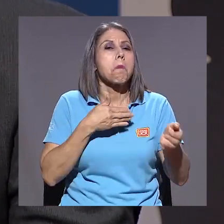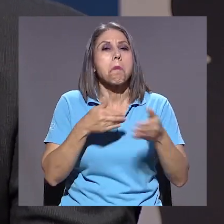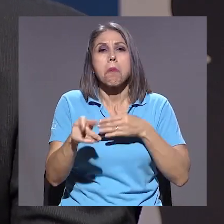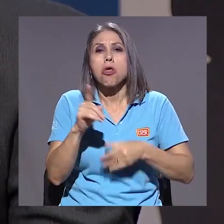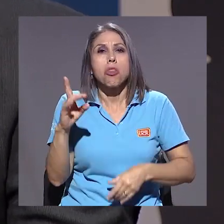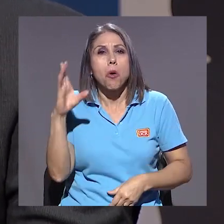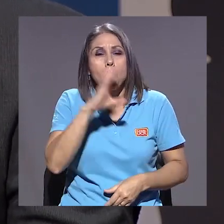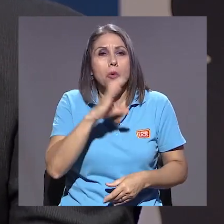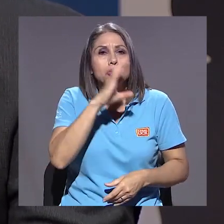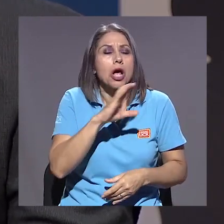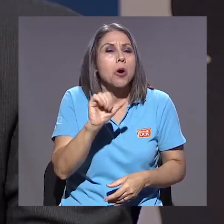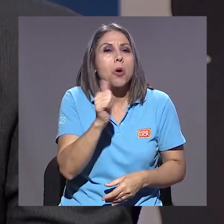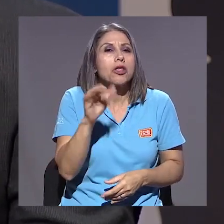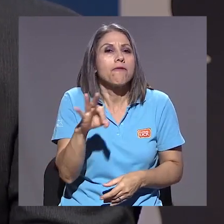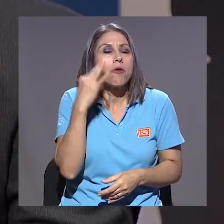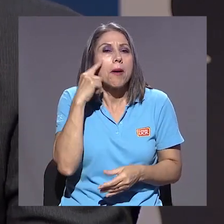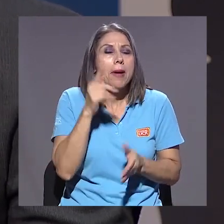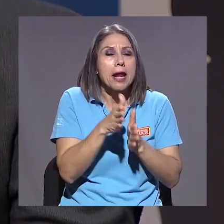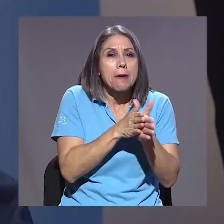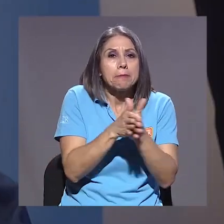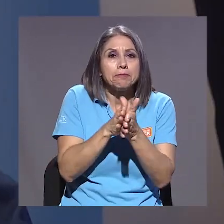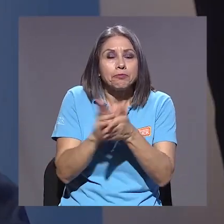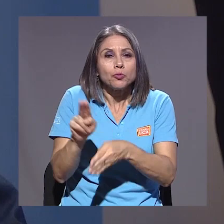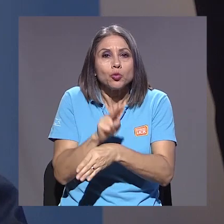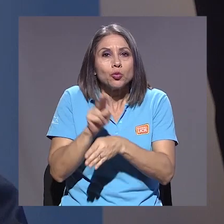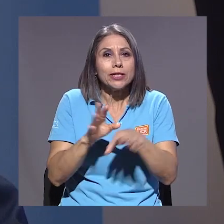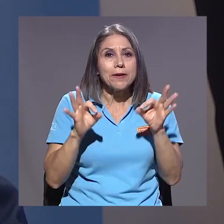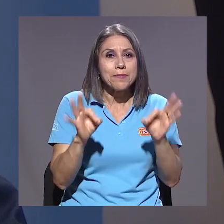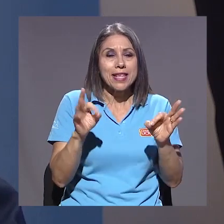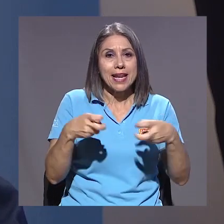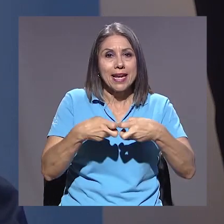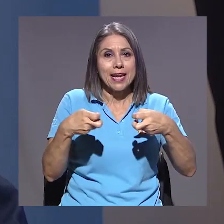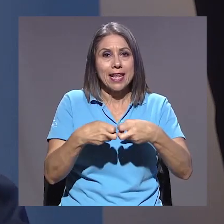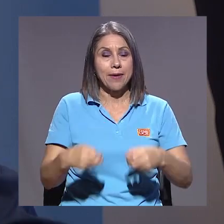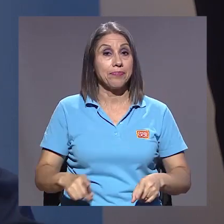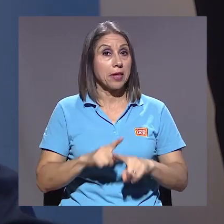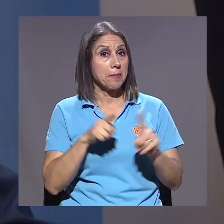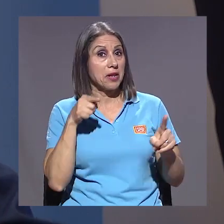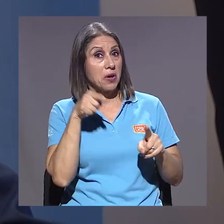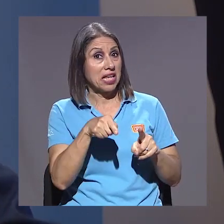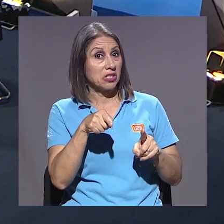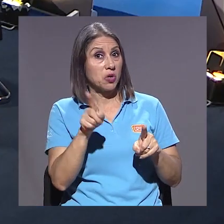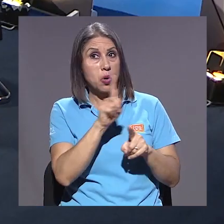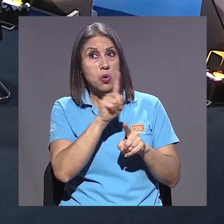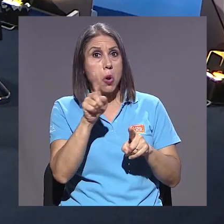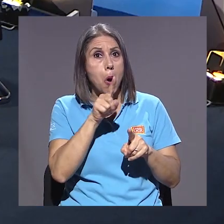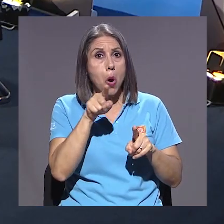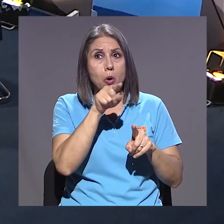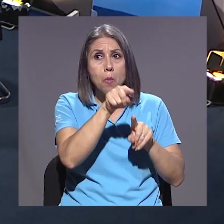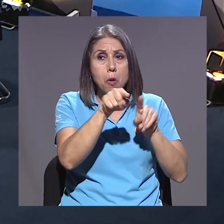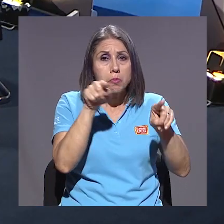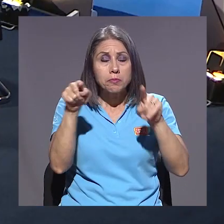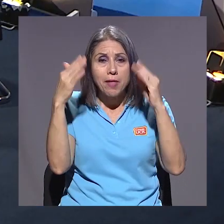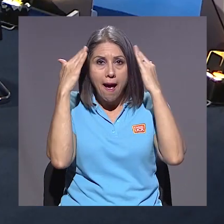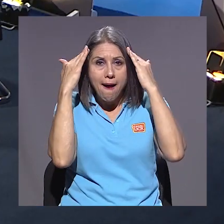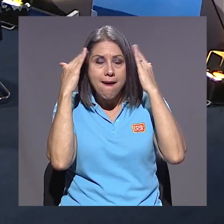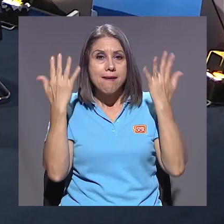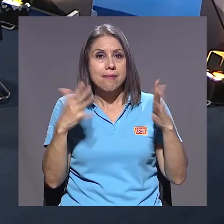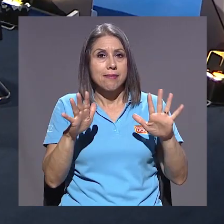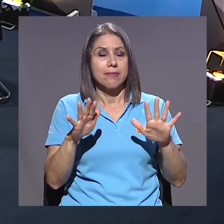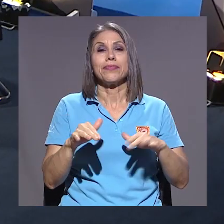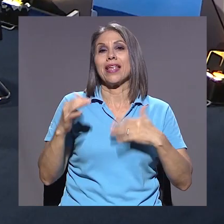instrumentos más eficientes o hacer un buen uso de la energía. Sin embargo, ese concepto no ha calado mucho, ¿verdad? Sí, bueno, ahí estamos trabajando,